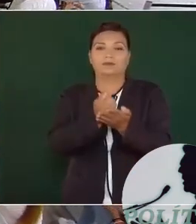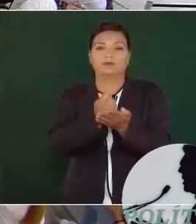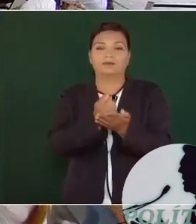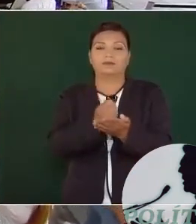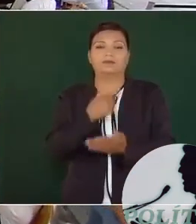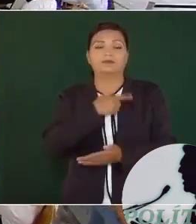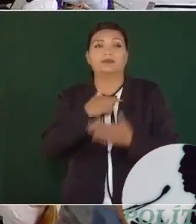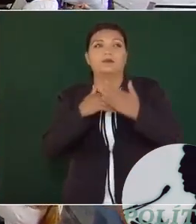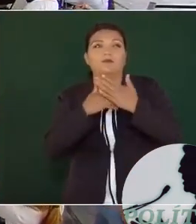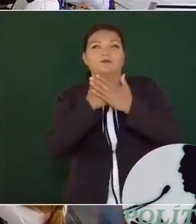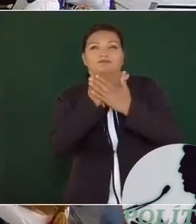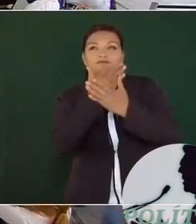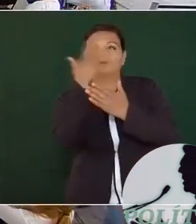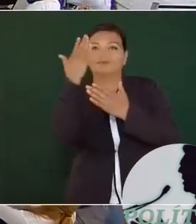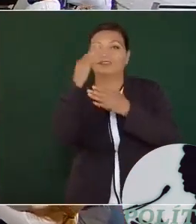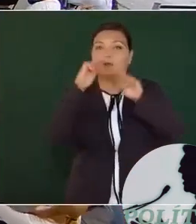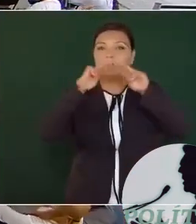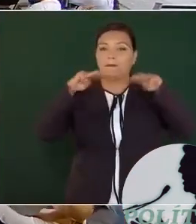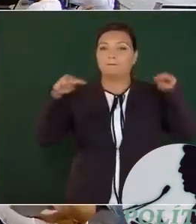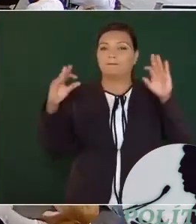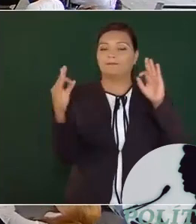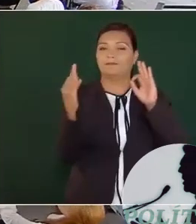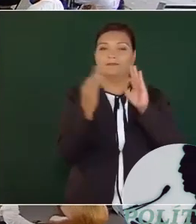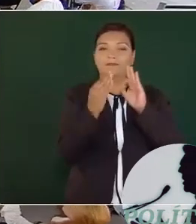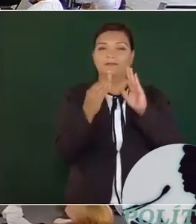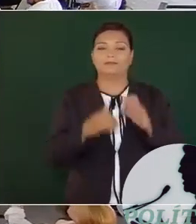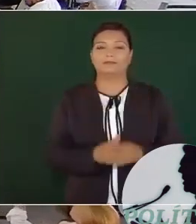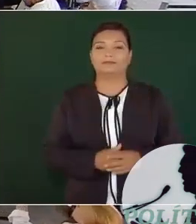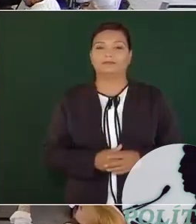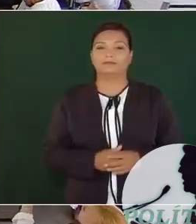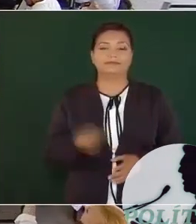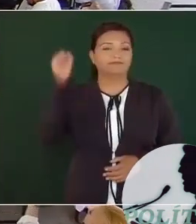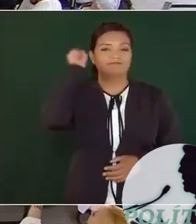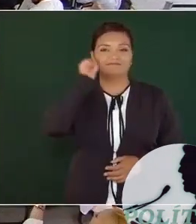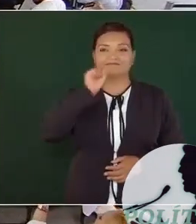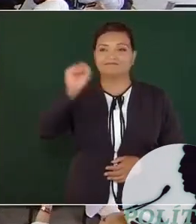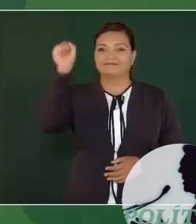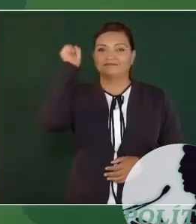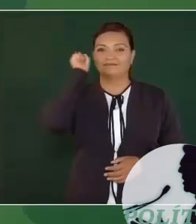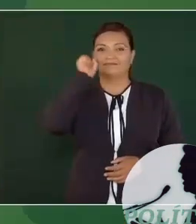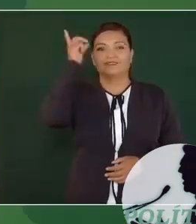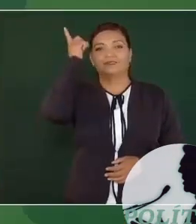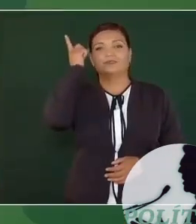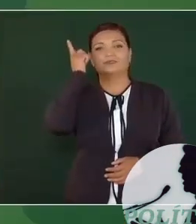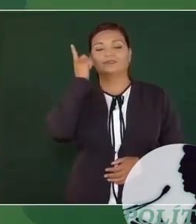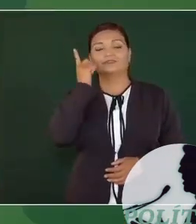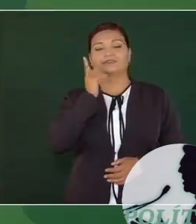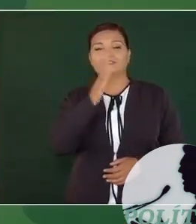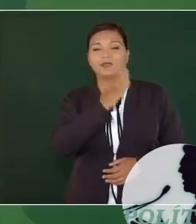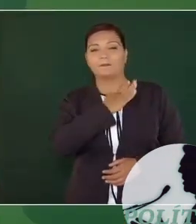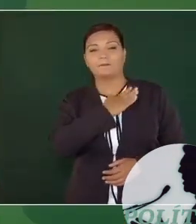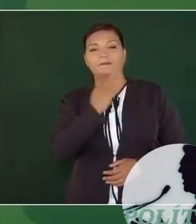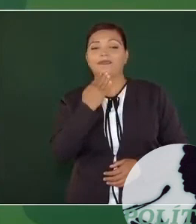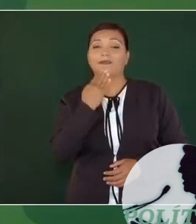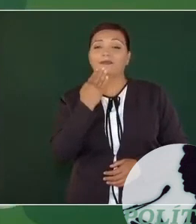amanecer aquí al nivel del mar, que siempre se duerme muy bien, se